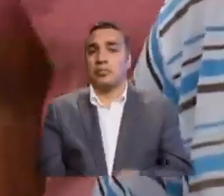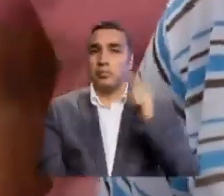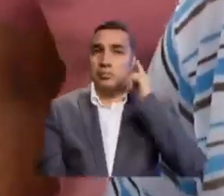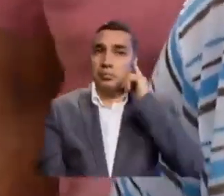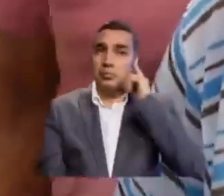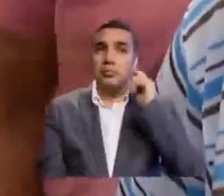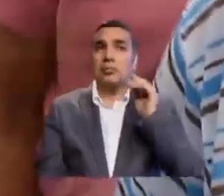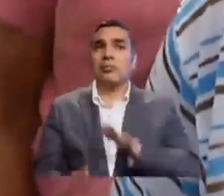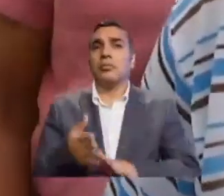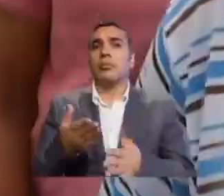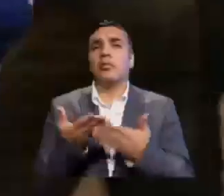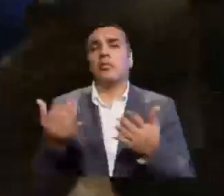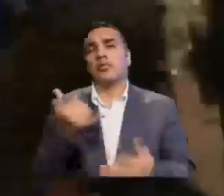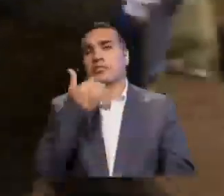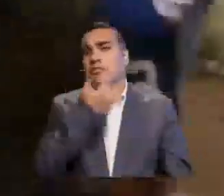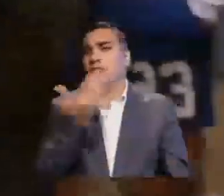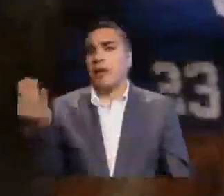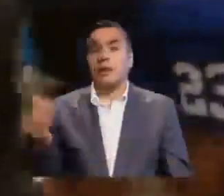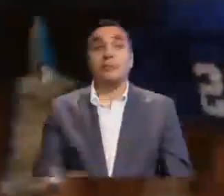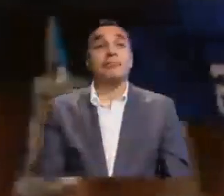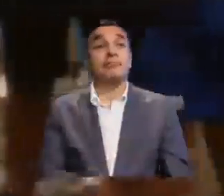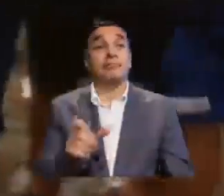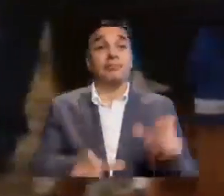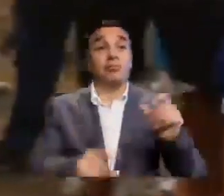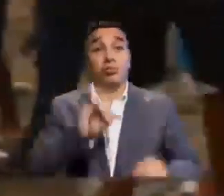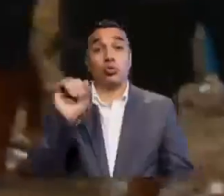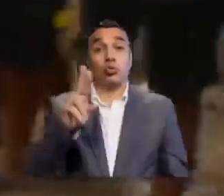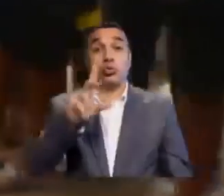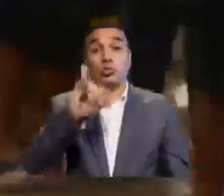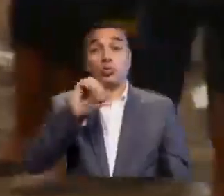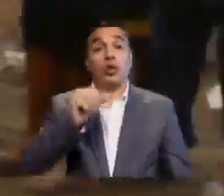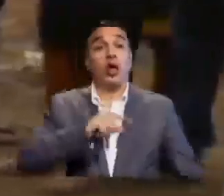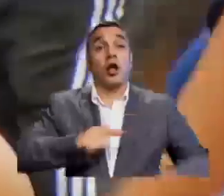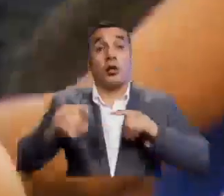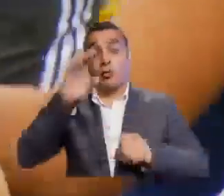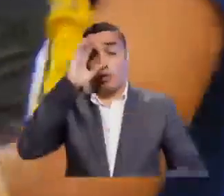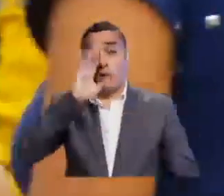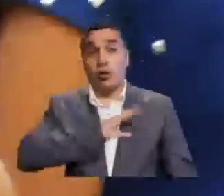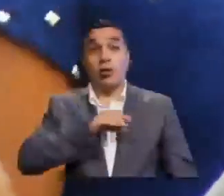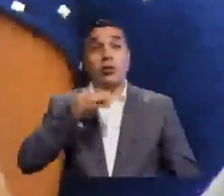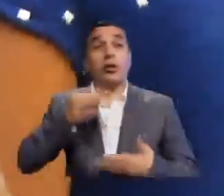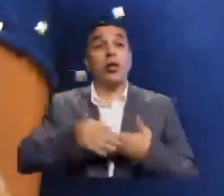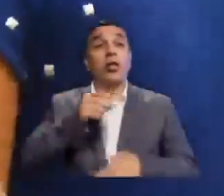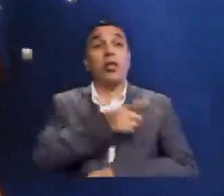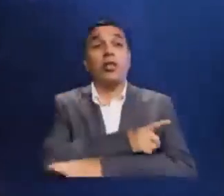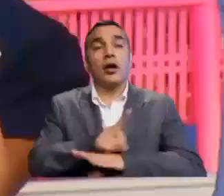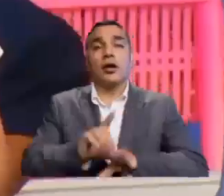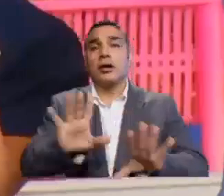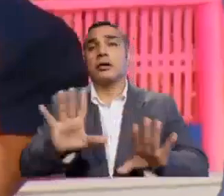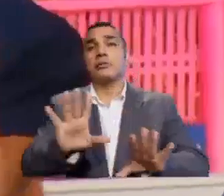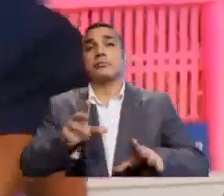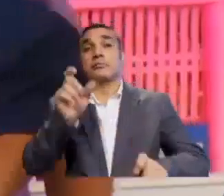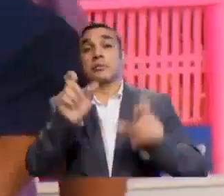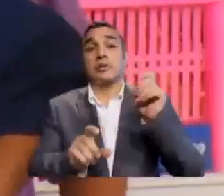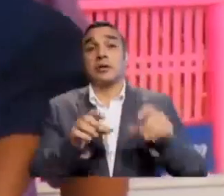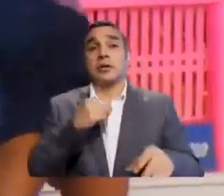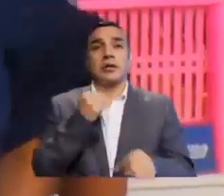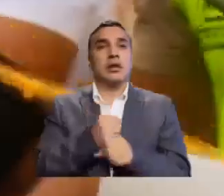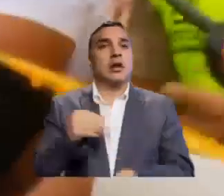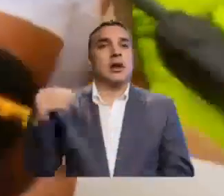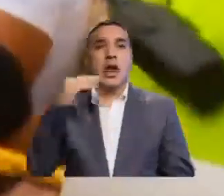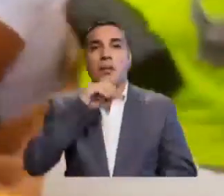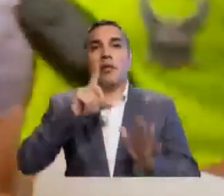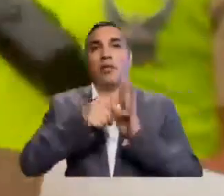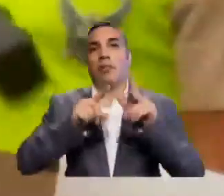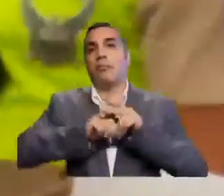Él iba a hacer esas cosas, él. El mayor Julio Guerrón, quien es jefe de la policía judicial del cantón Daule, aseguró que el sujeto actuó rápido y